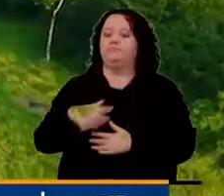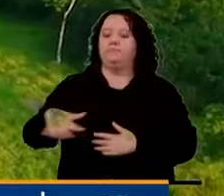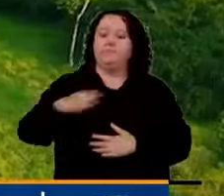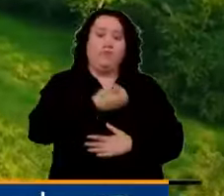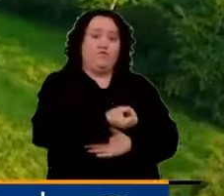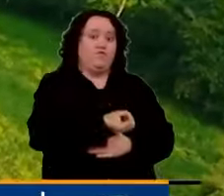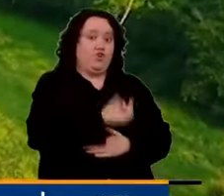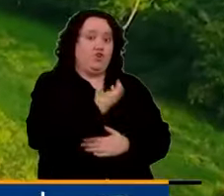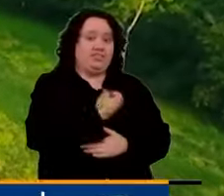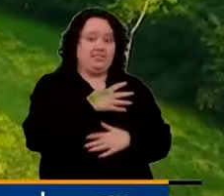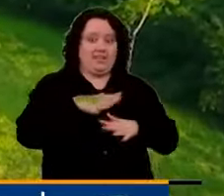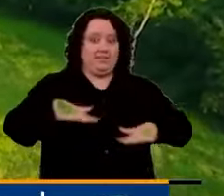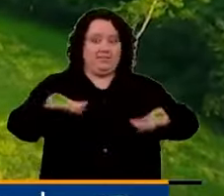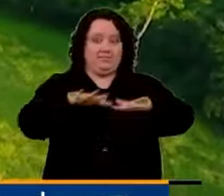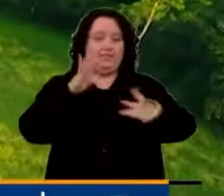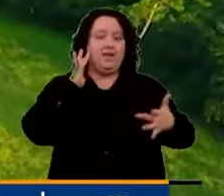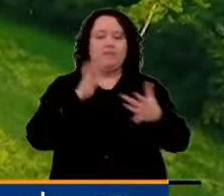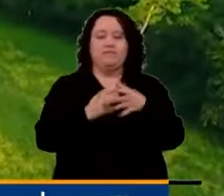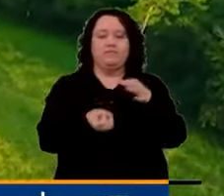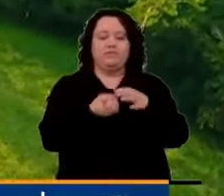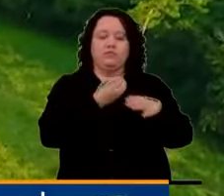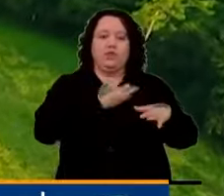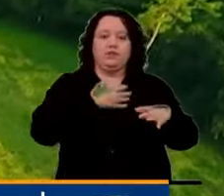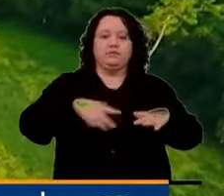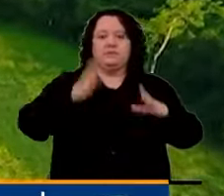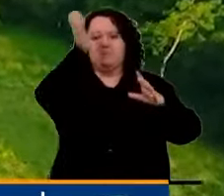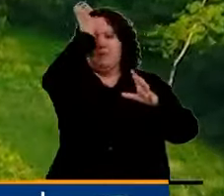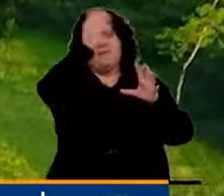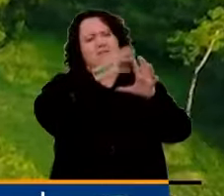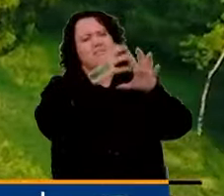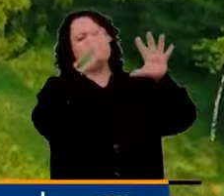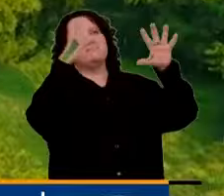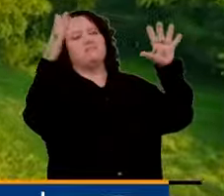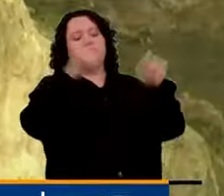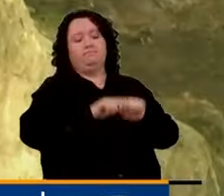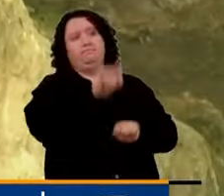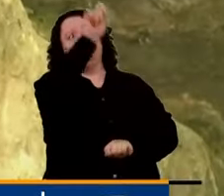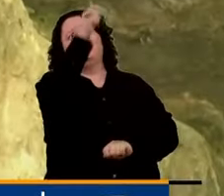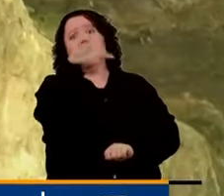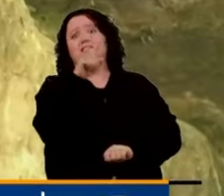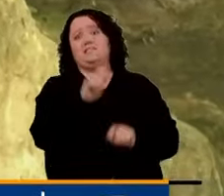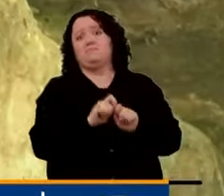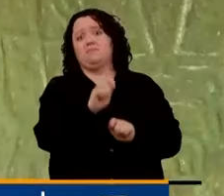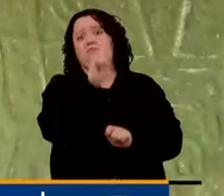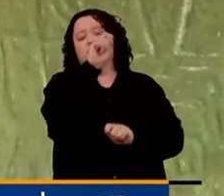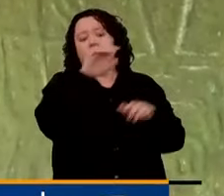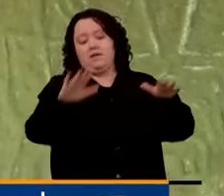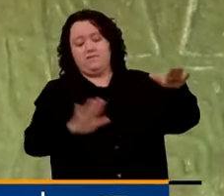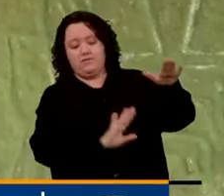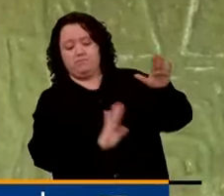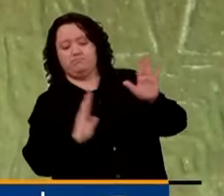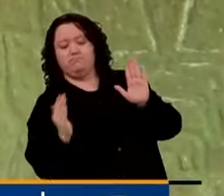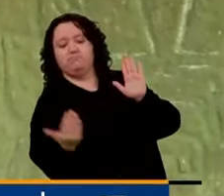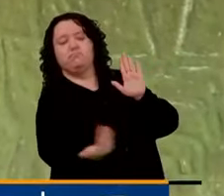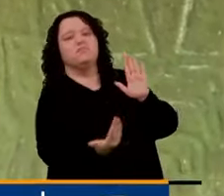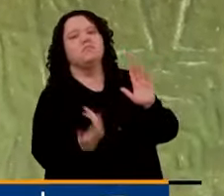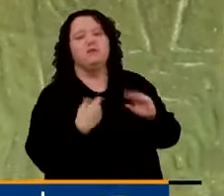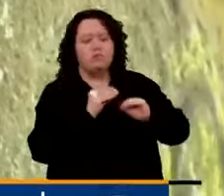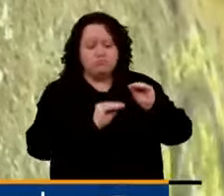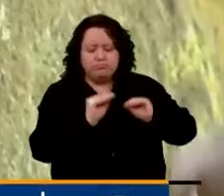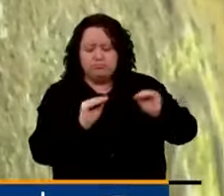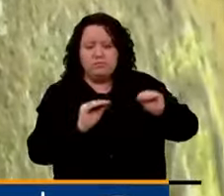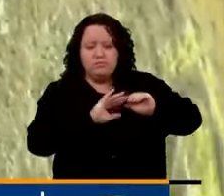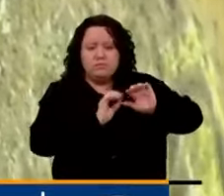turistas se encuentran con la gigantesca Piedra del Encanto. Tiene 16 metros de altura y en su parte inferior se encuentran plasmados varios